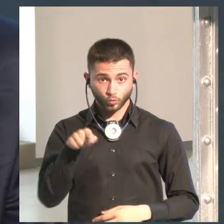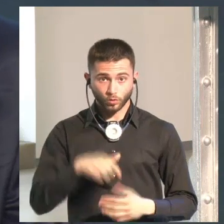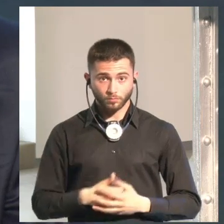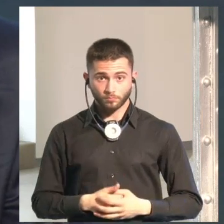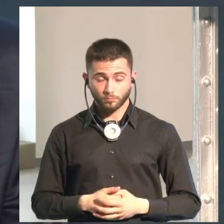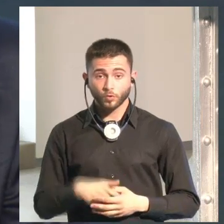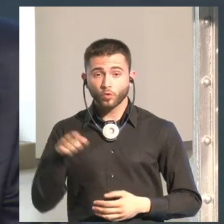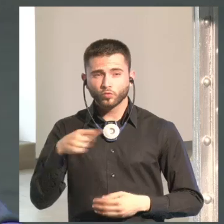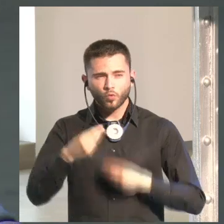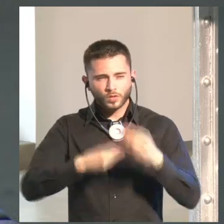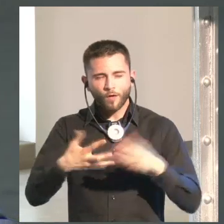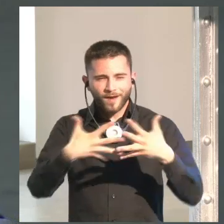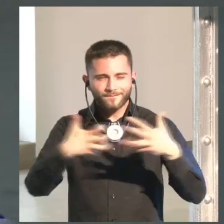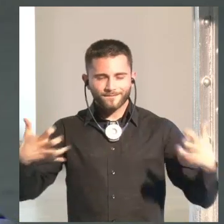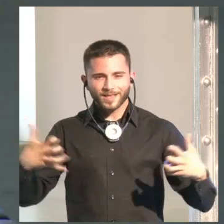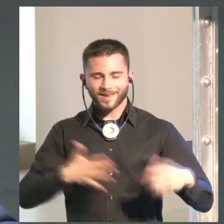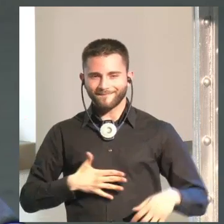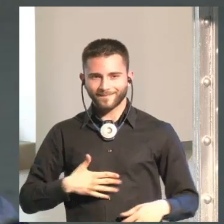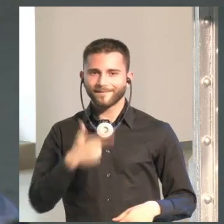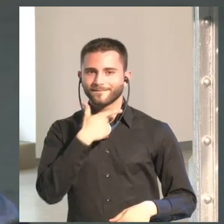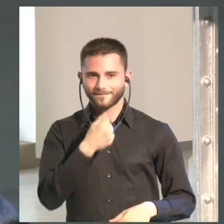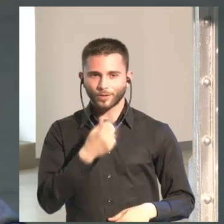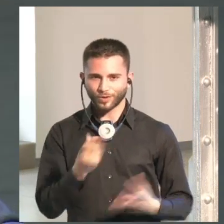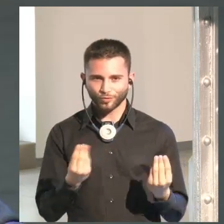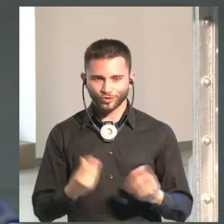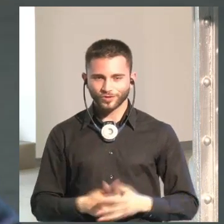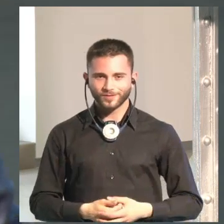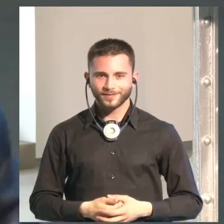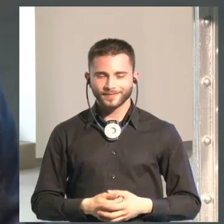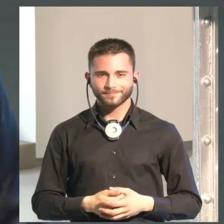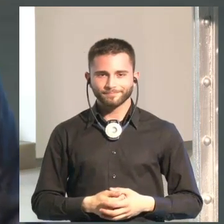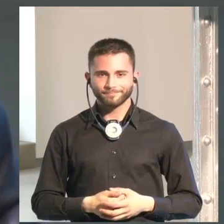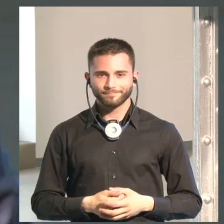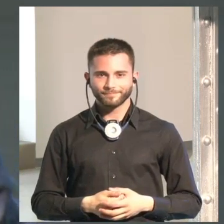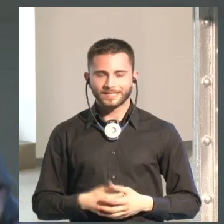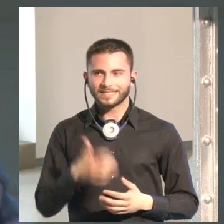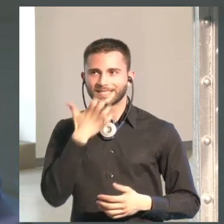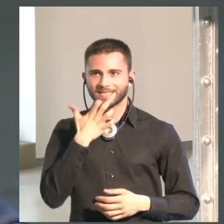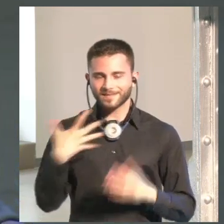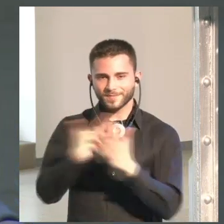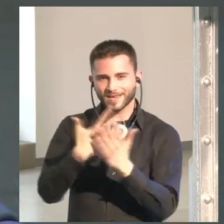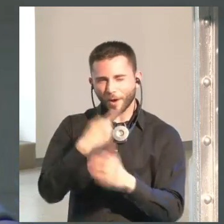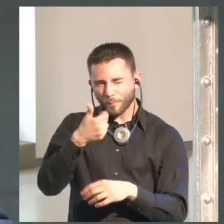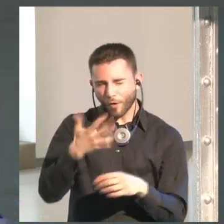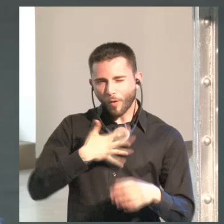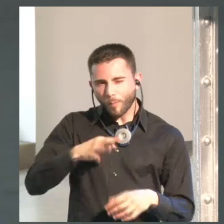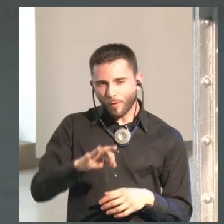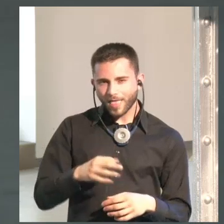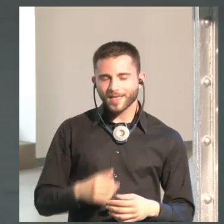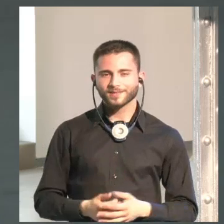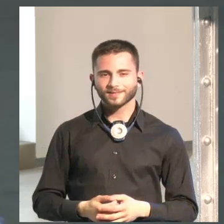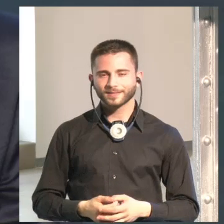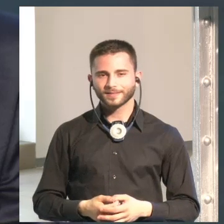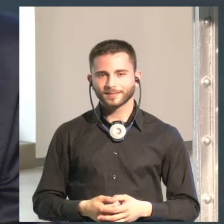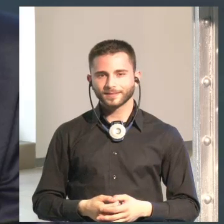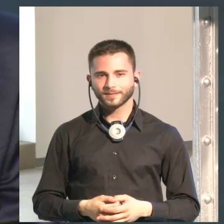has usado una frase que a mí me ha gustado mucho y me gustaría si puedes explicarlo un poquito, porque dices